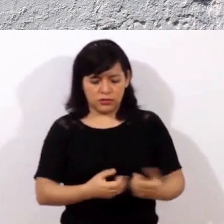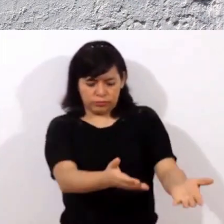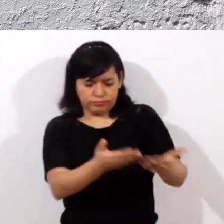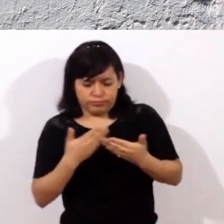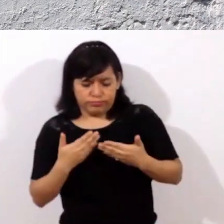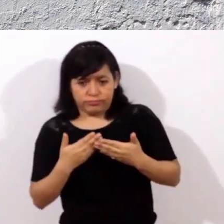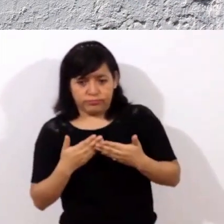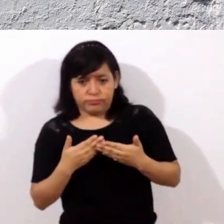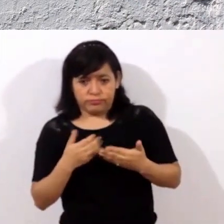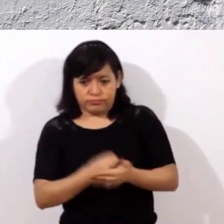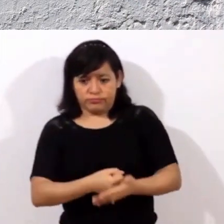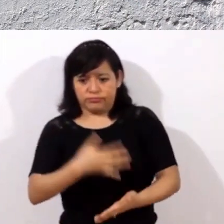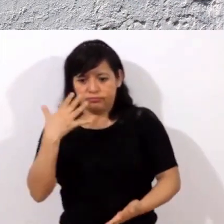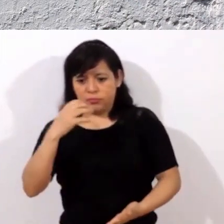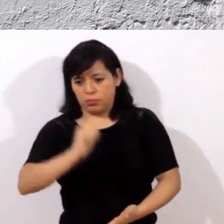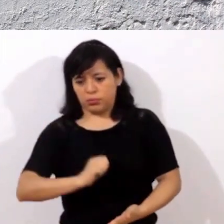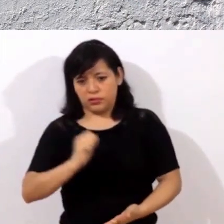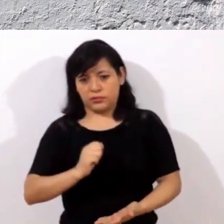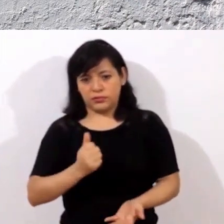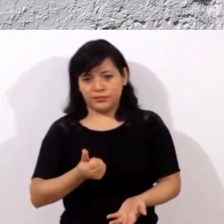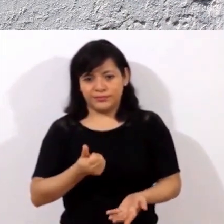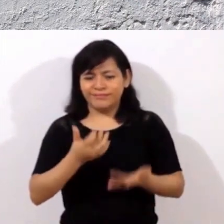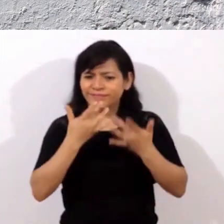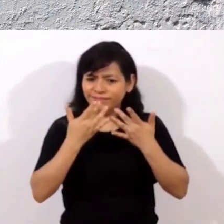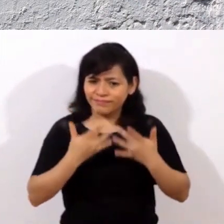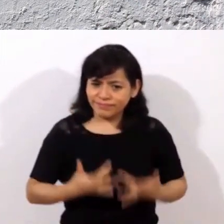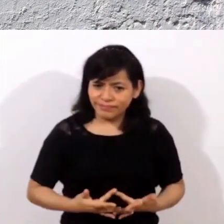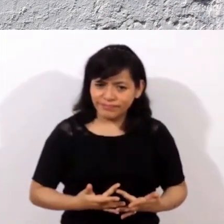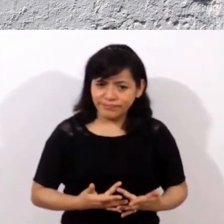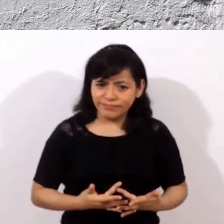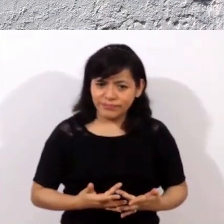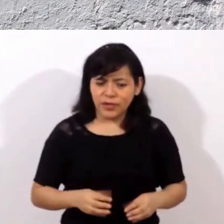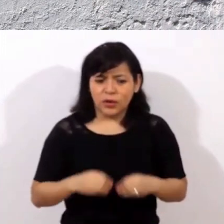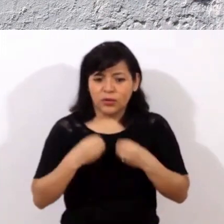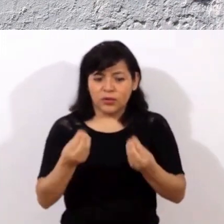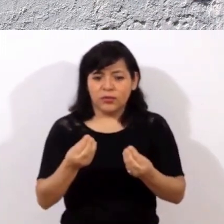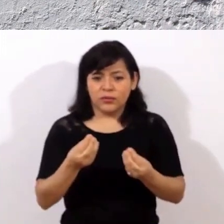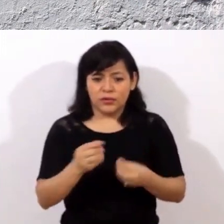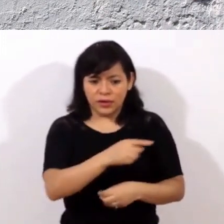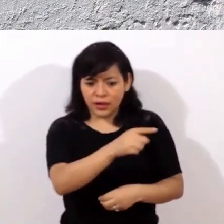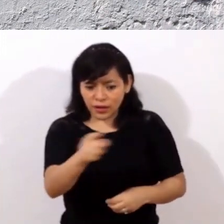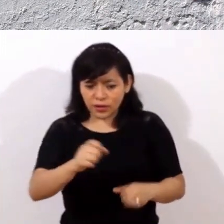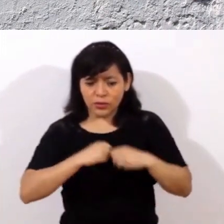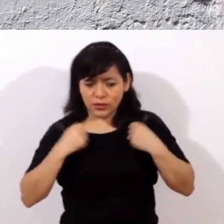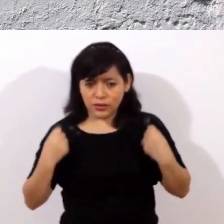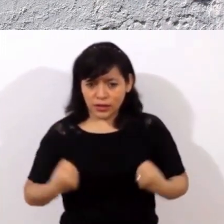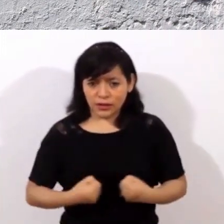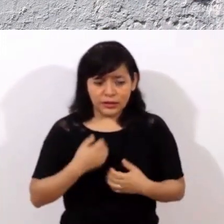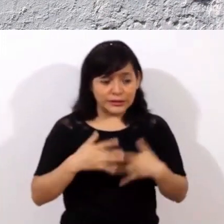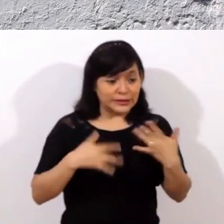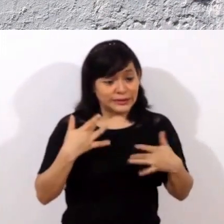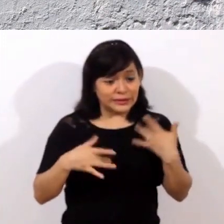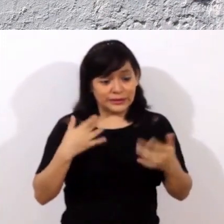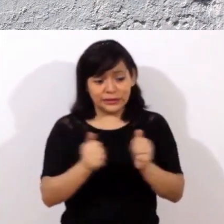Qué triste. Los sacerdotes no solo se enriquecían, se regocijaban con los pecados del